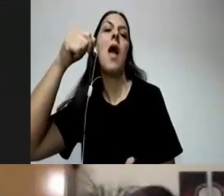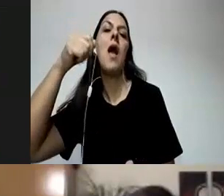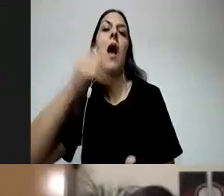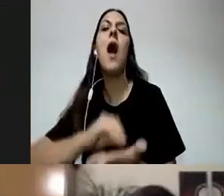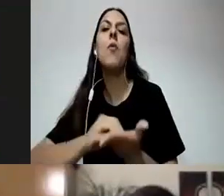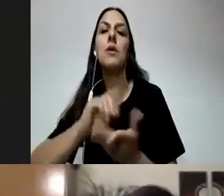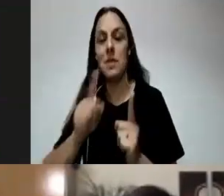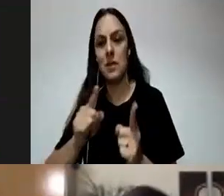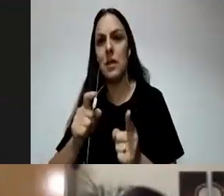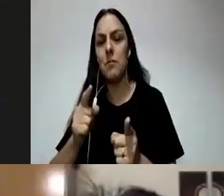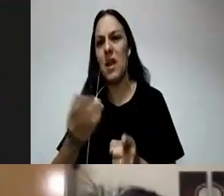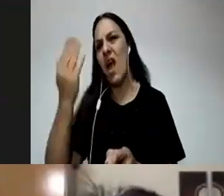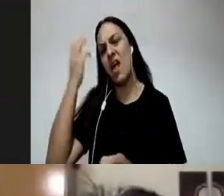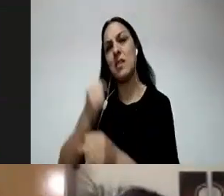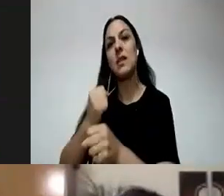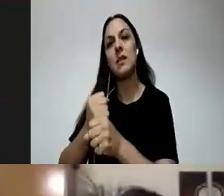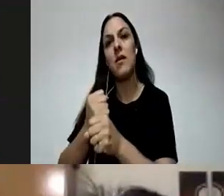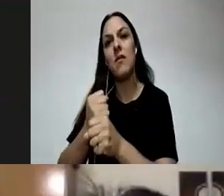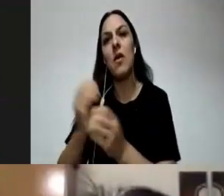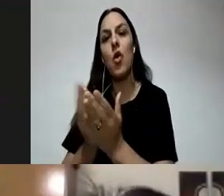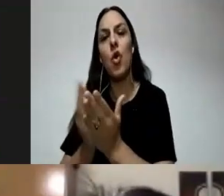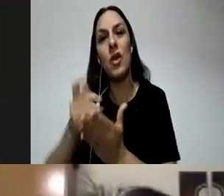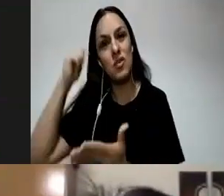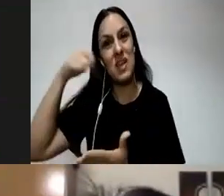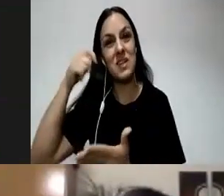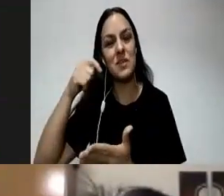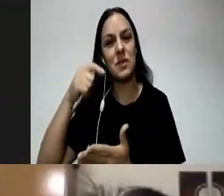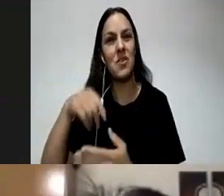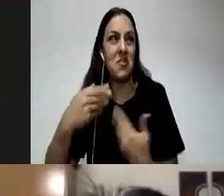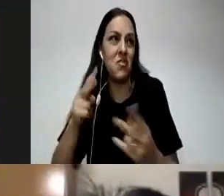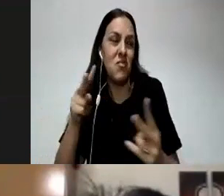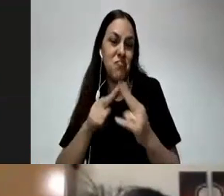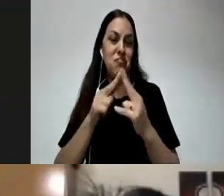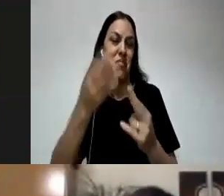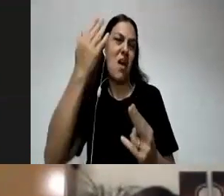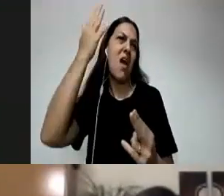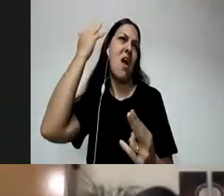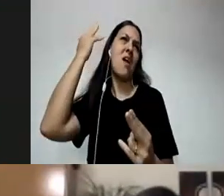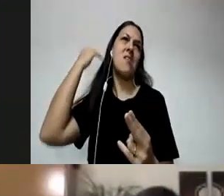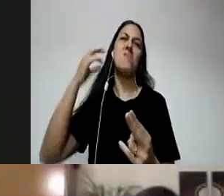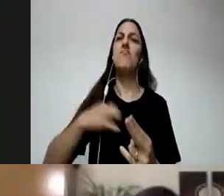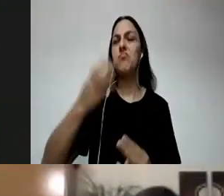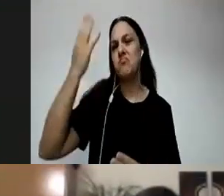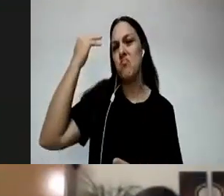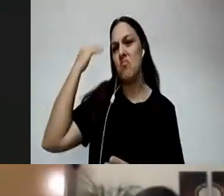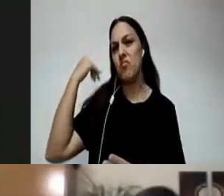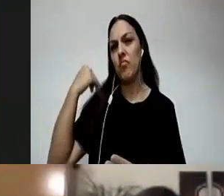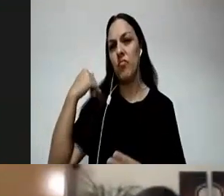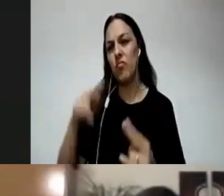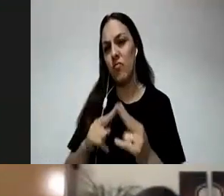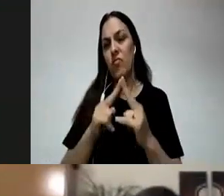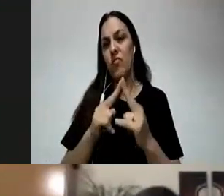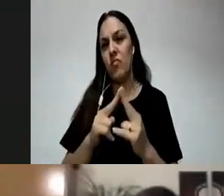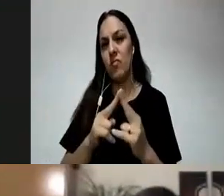cual también lo conozco de trabajar en la colegiación a Luis desde hace años. Y la verdad que lo